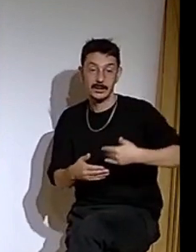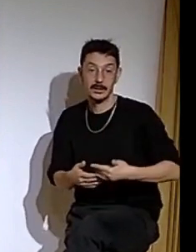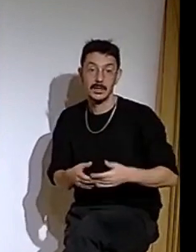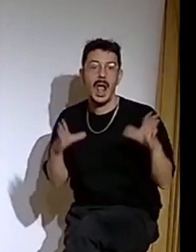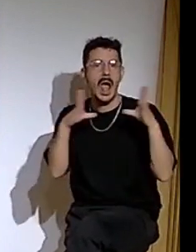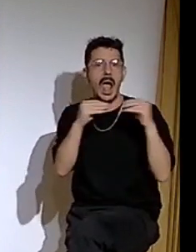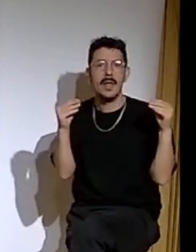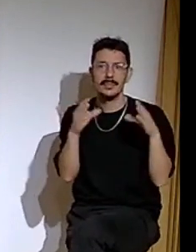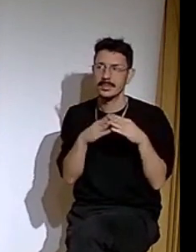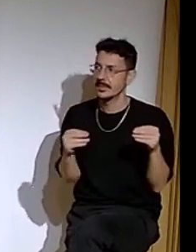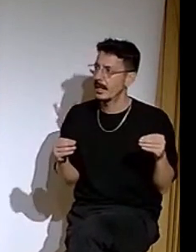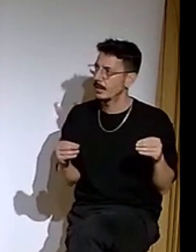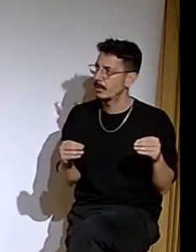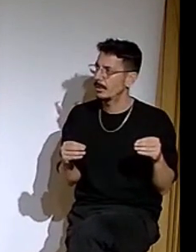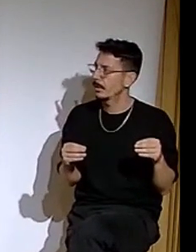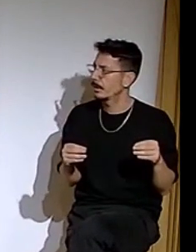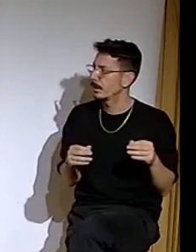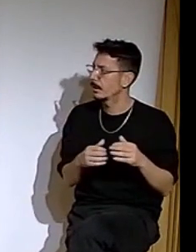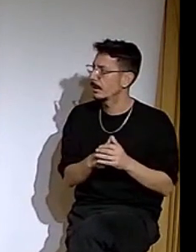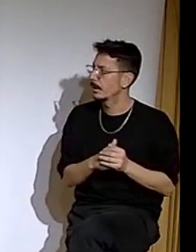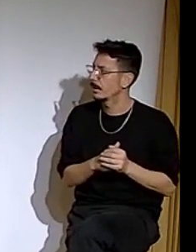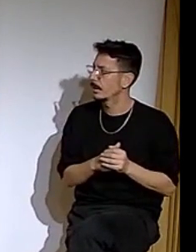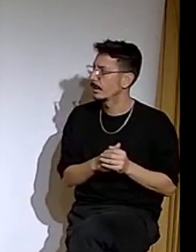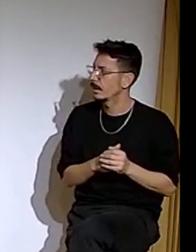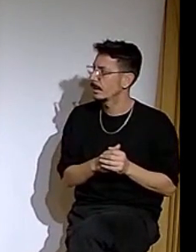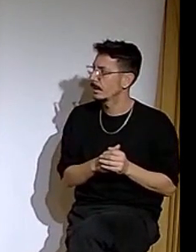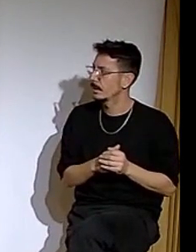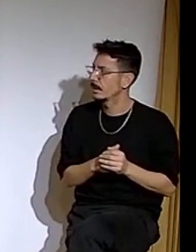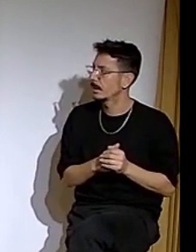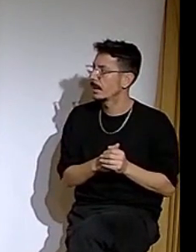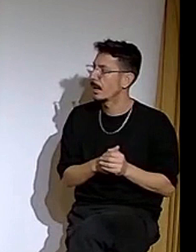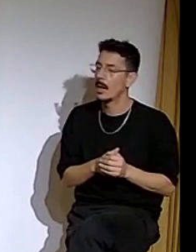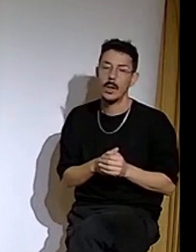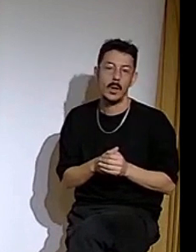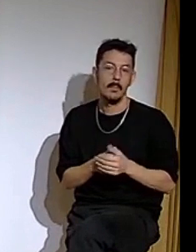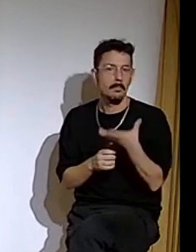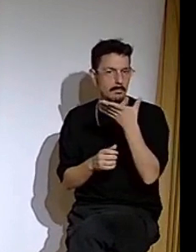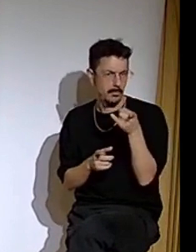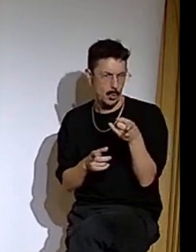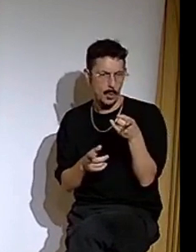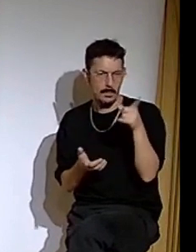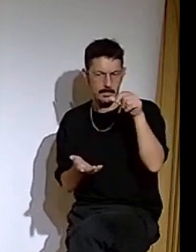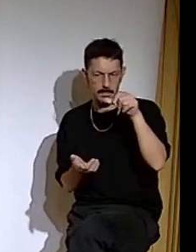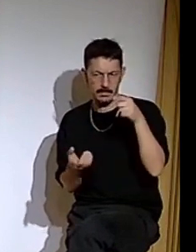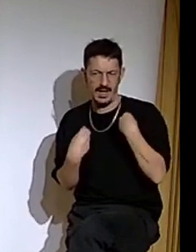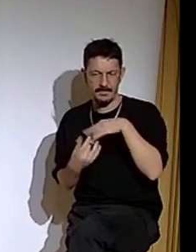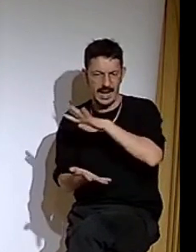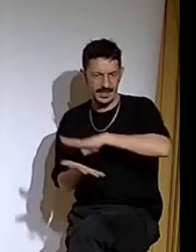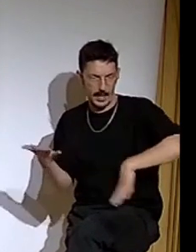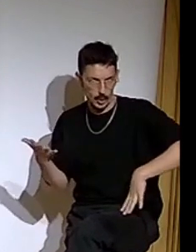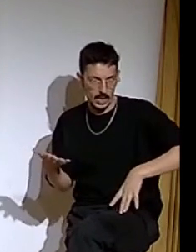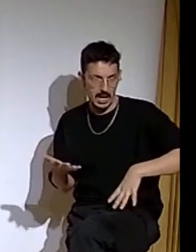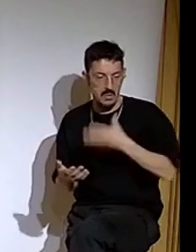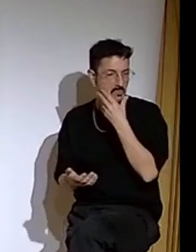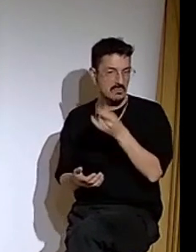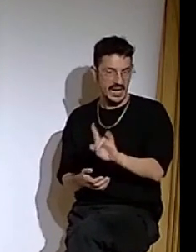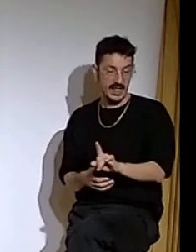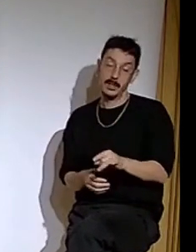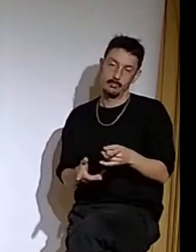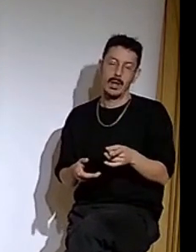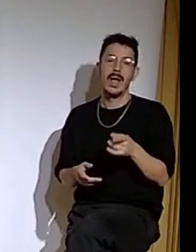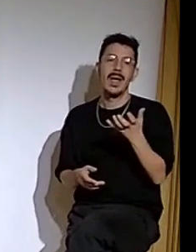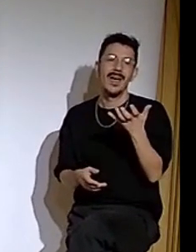dice pues no estamos de nuevo Barcelona pues no no me lo parece tanto no pero ya más allá de Más allá de la broma